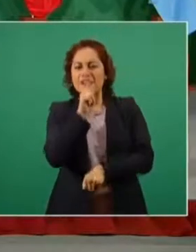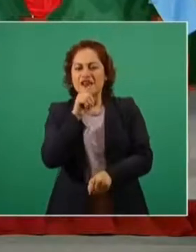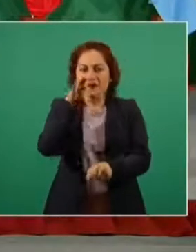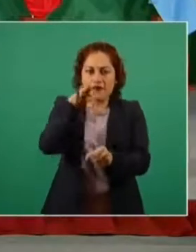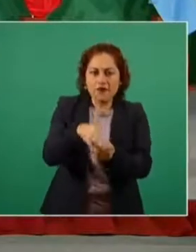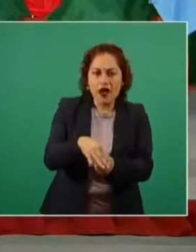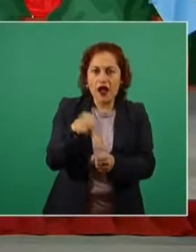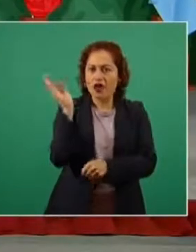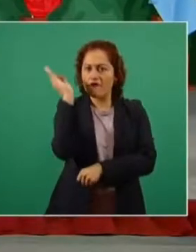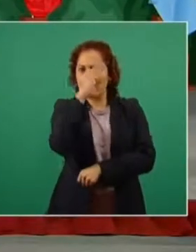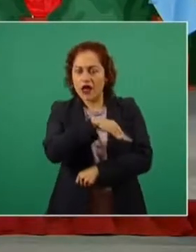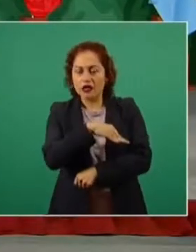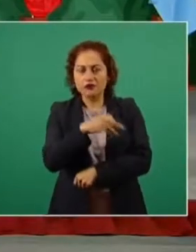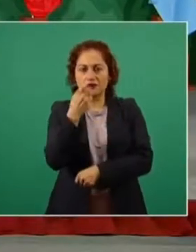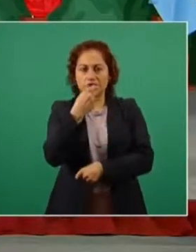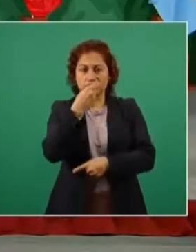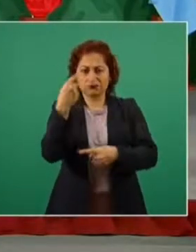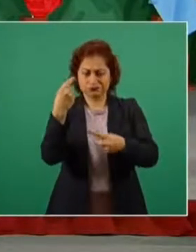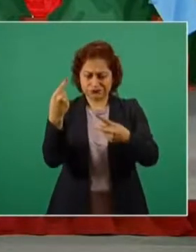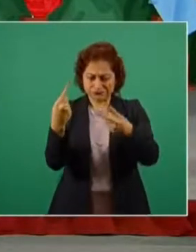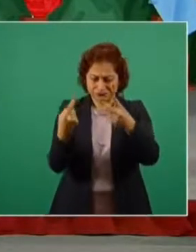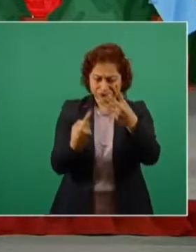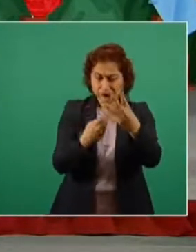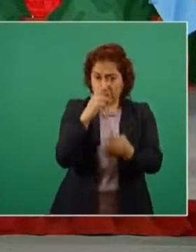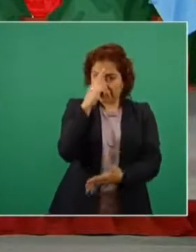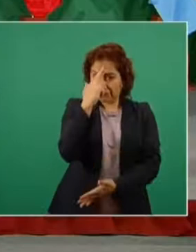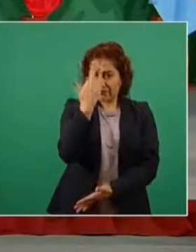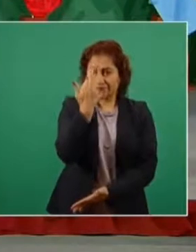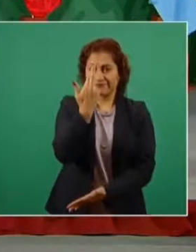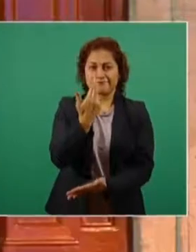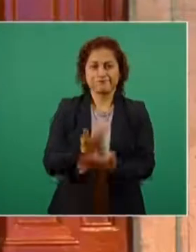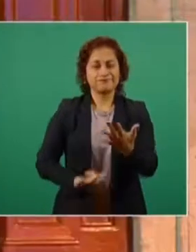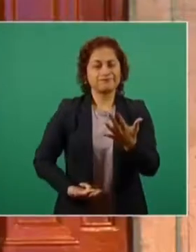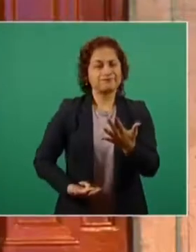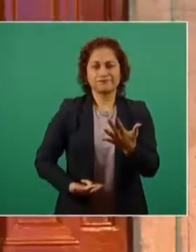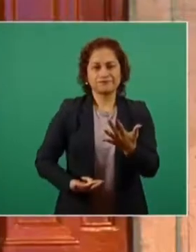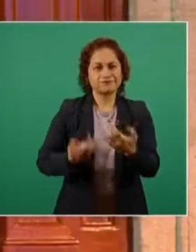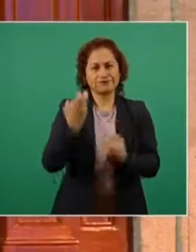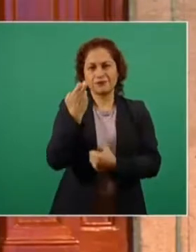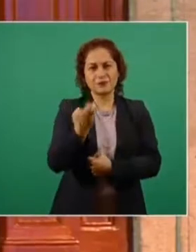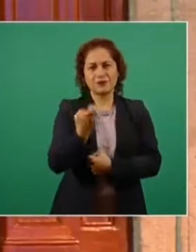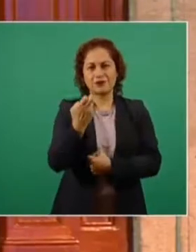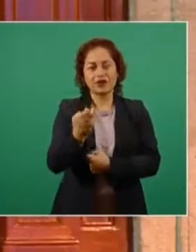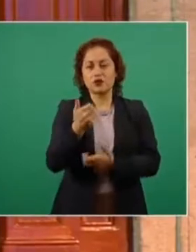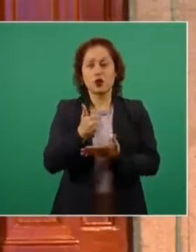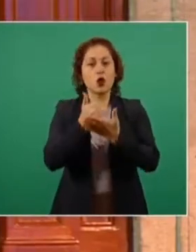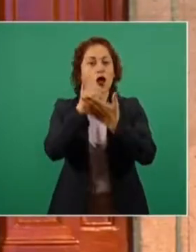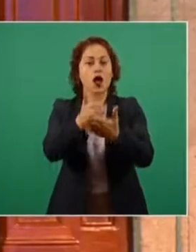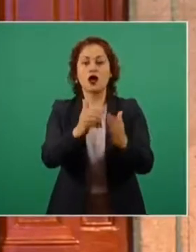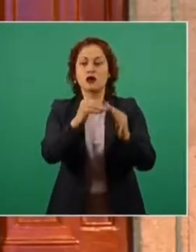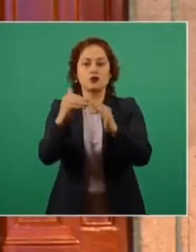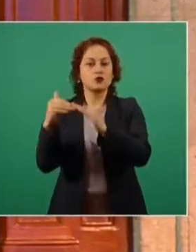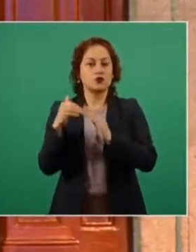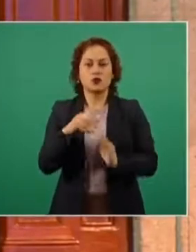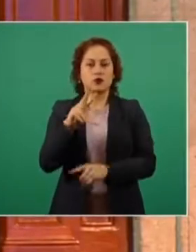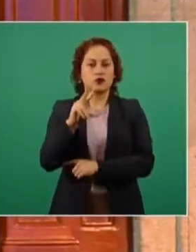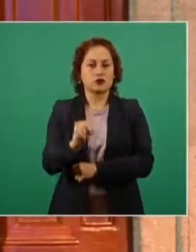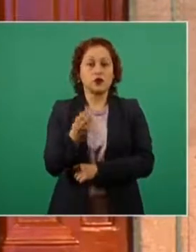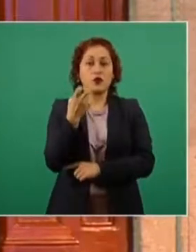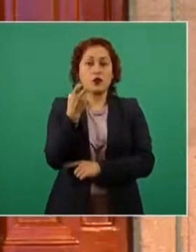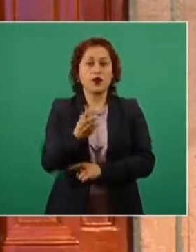obrador emitirá una carta solicitando a los titulares de los poderes ejecutivos estatales para adherirse al acuerdo nacional por la democracia